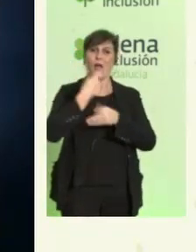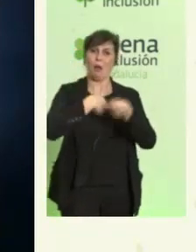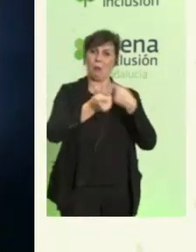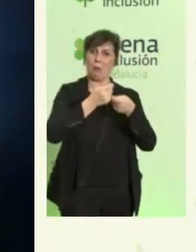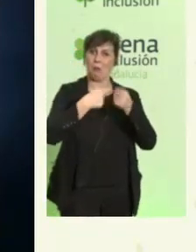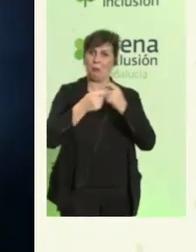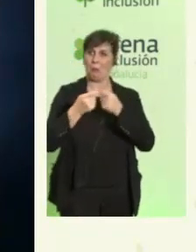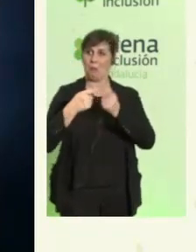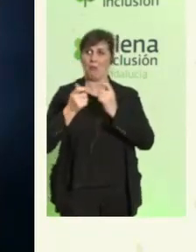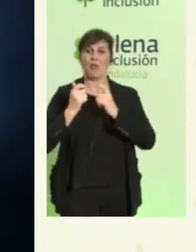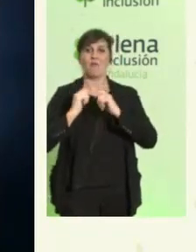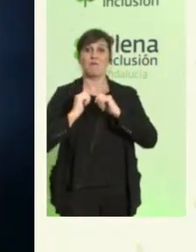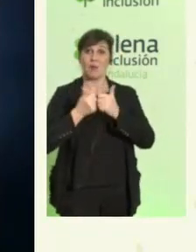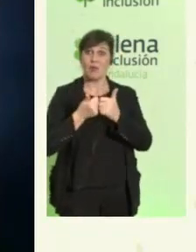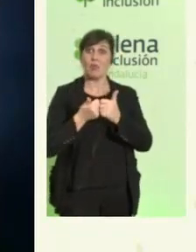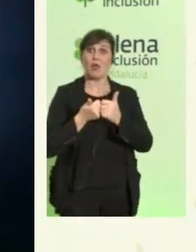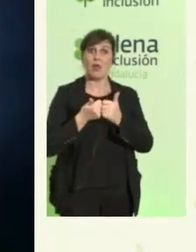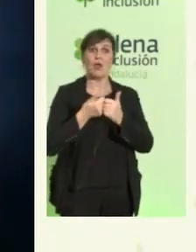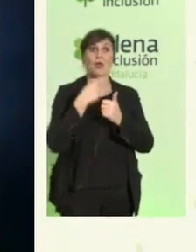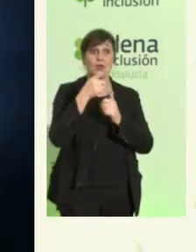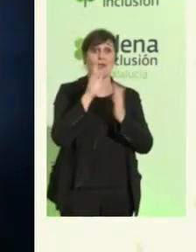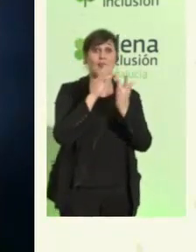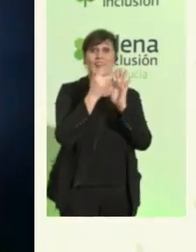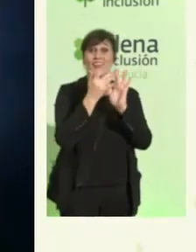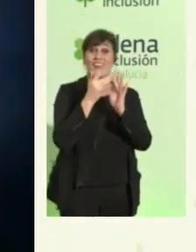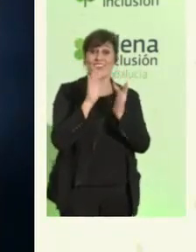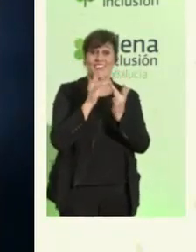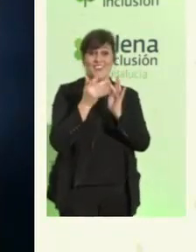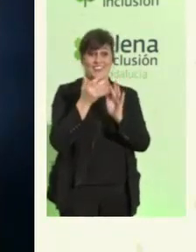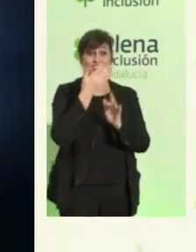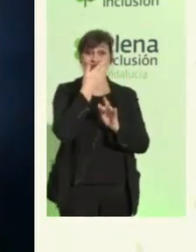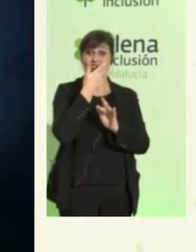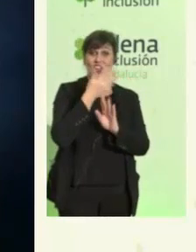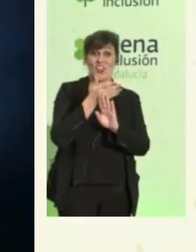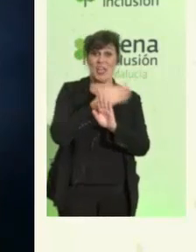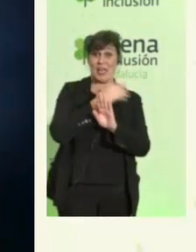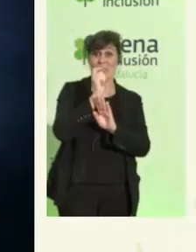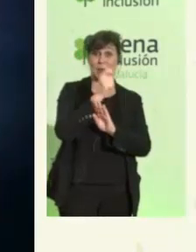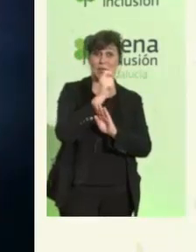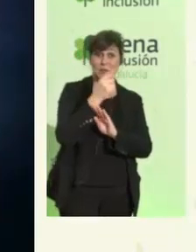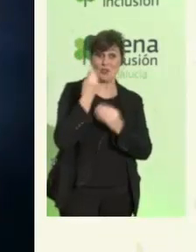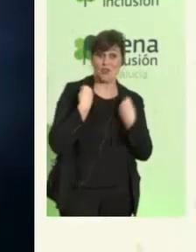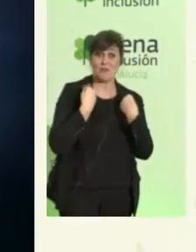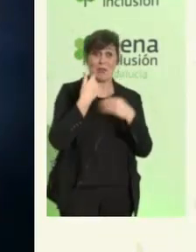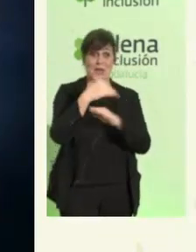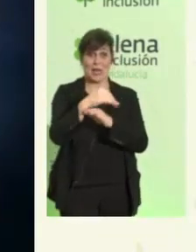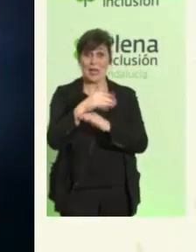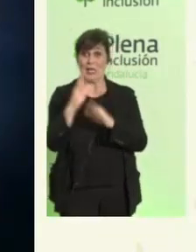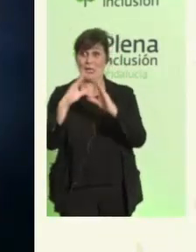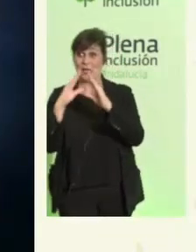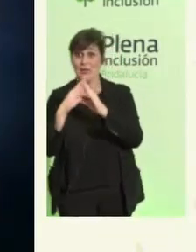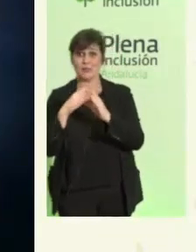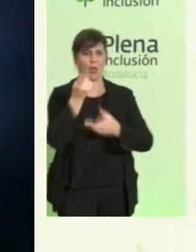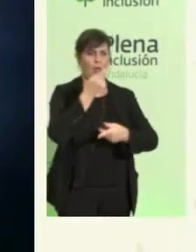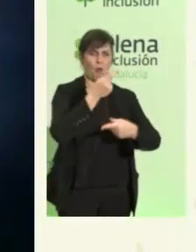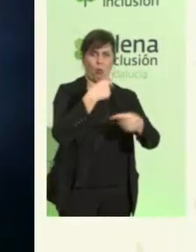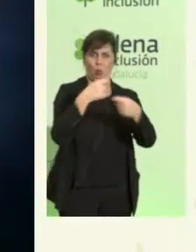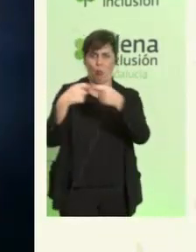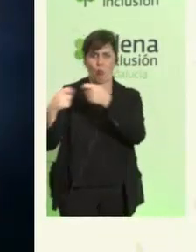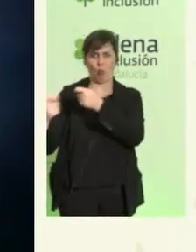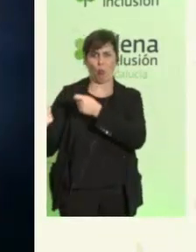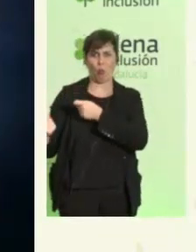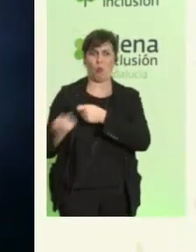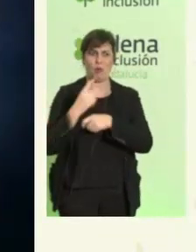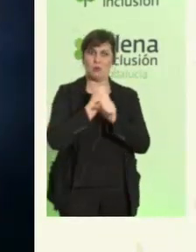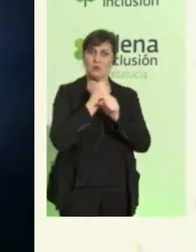y tenía a muchos clientes, porque los conocía de su bloque de apartamentos donde vivía, de la calle, de hablar con ellos, de la iglesia, y era un trabajo que le gustaba